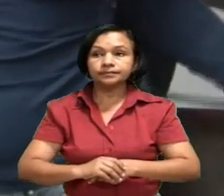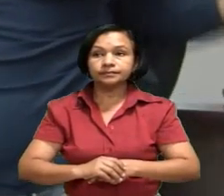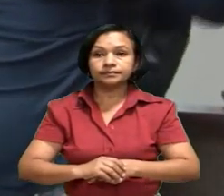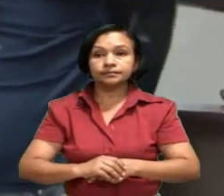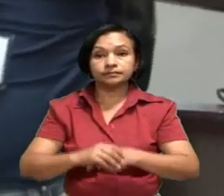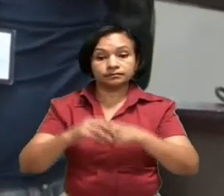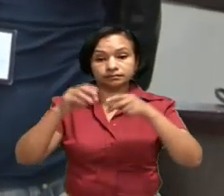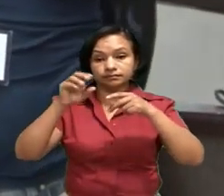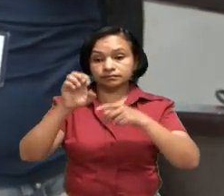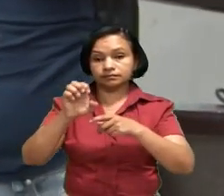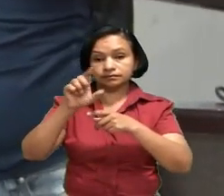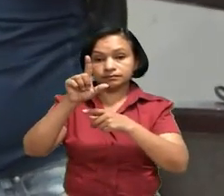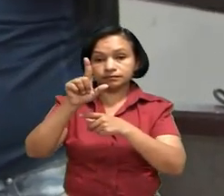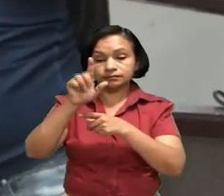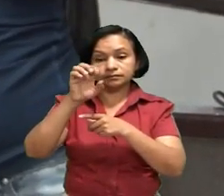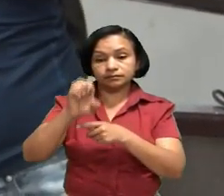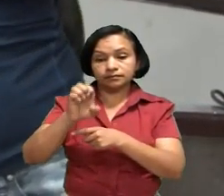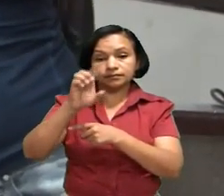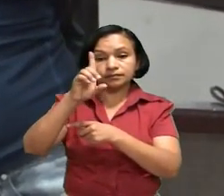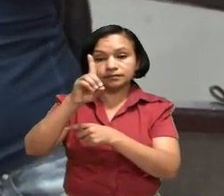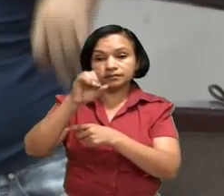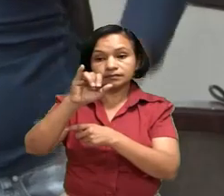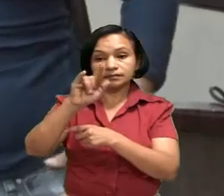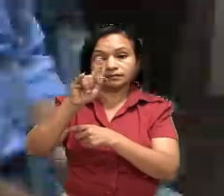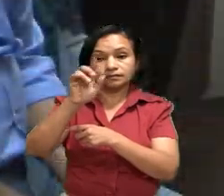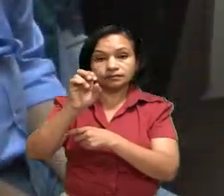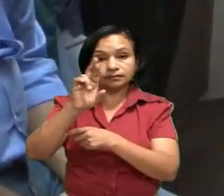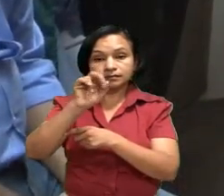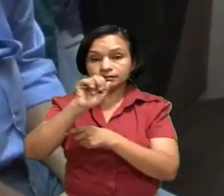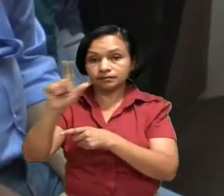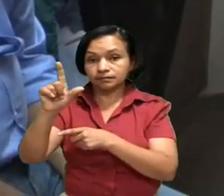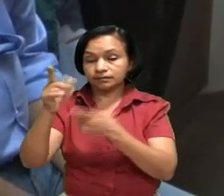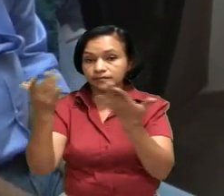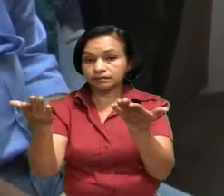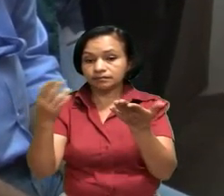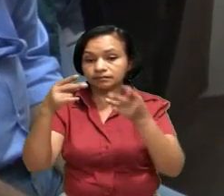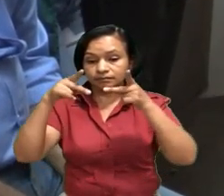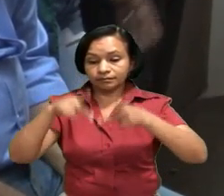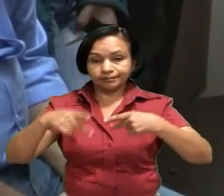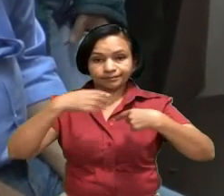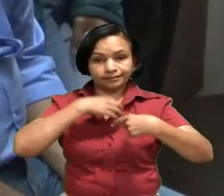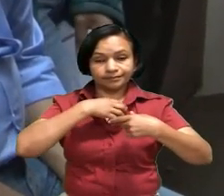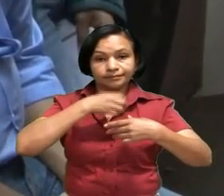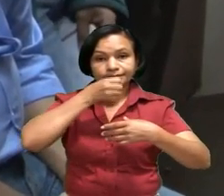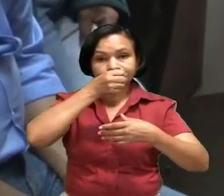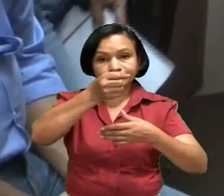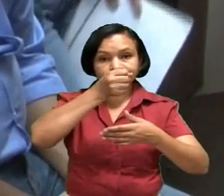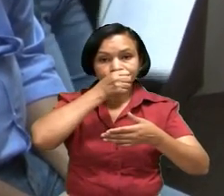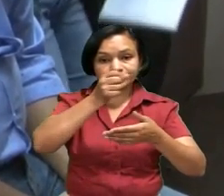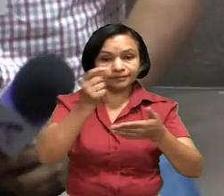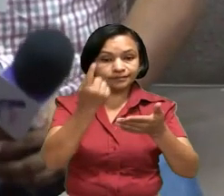género en el periodista en el periodismo que estaría digo yo más ubicado al lado